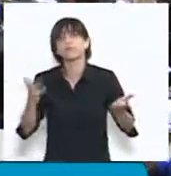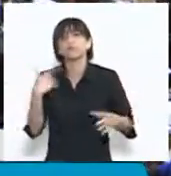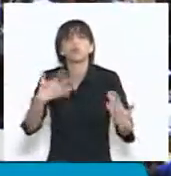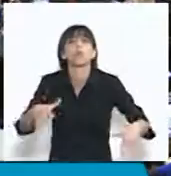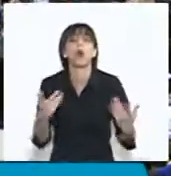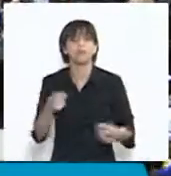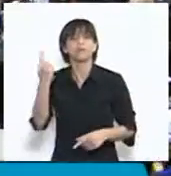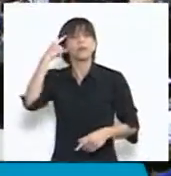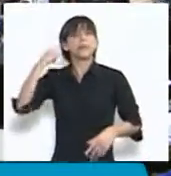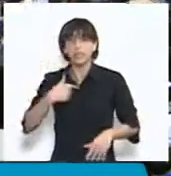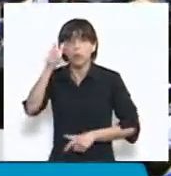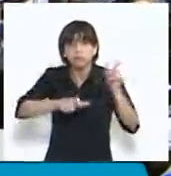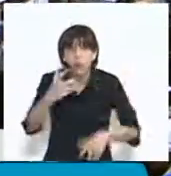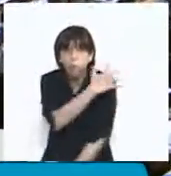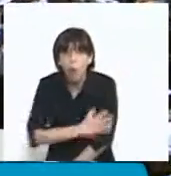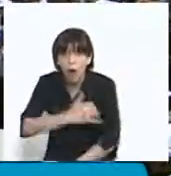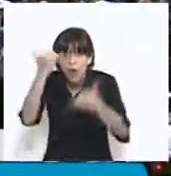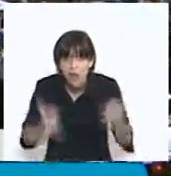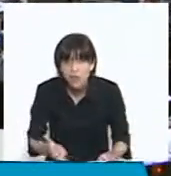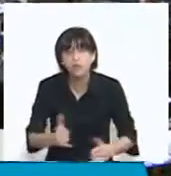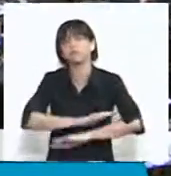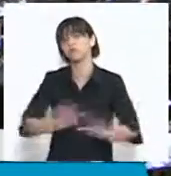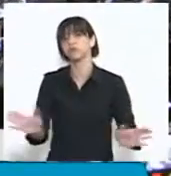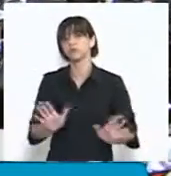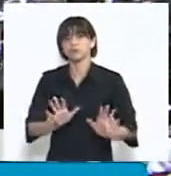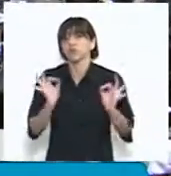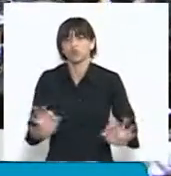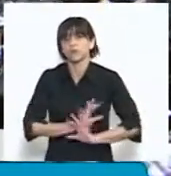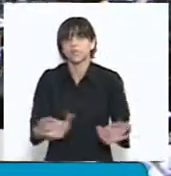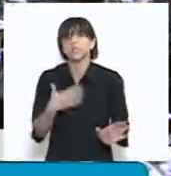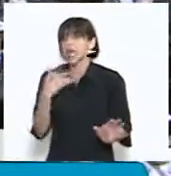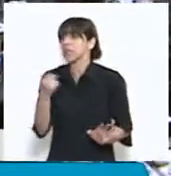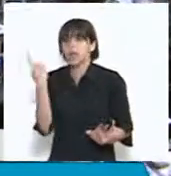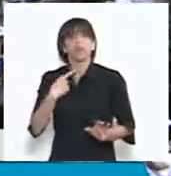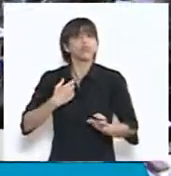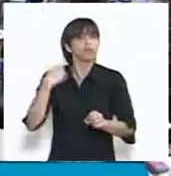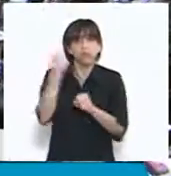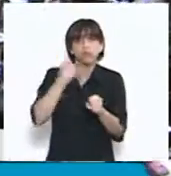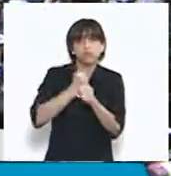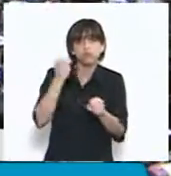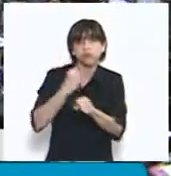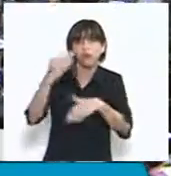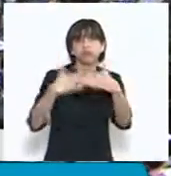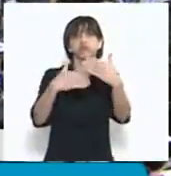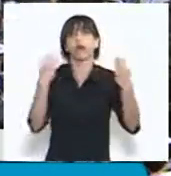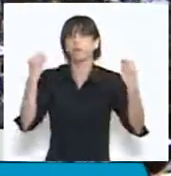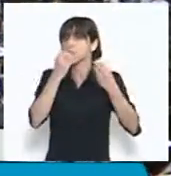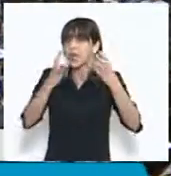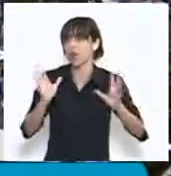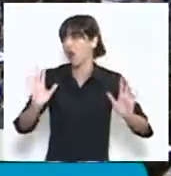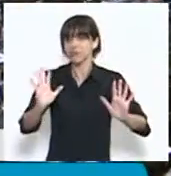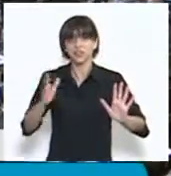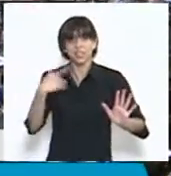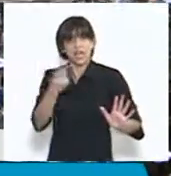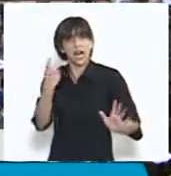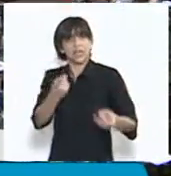El gobierno dice, a través de Aníbal Fernández, que los informes de la UCA son mentirosos, pero